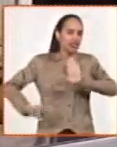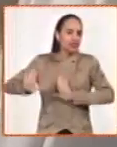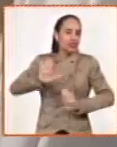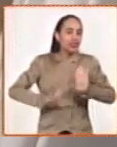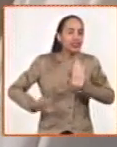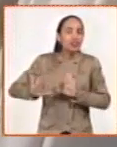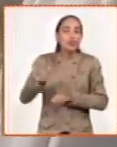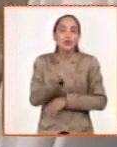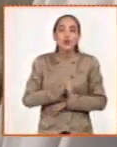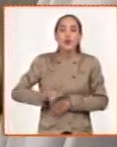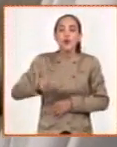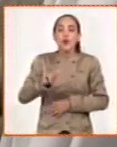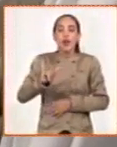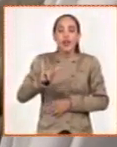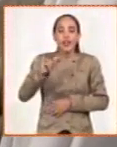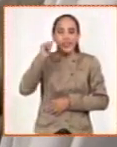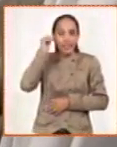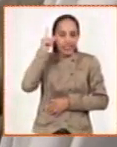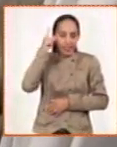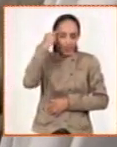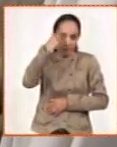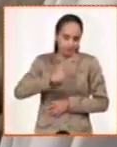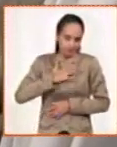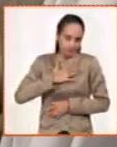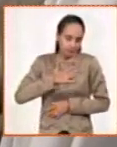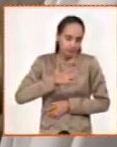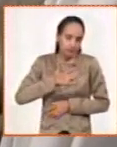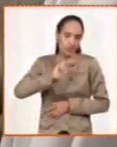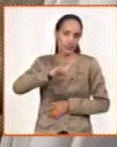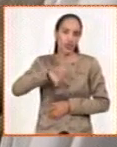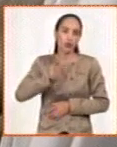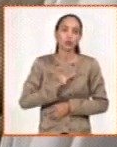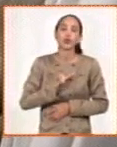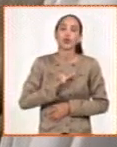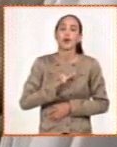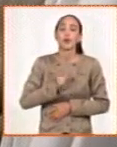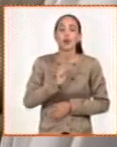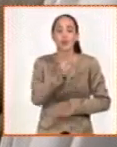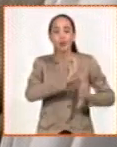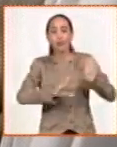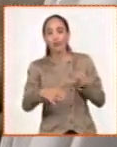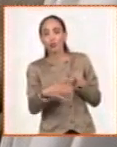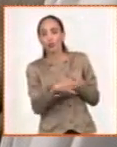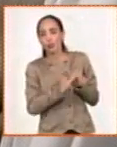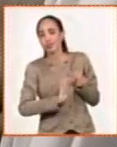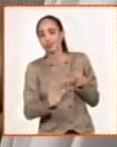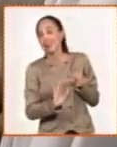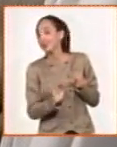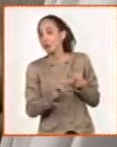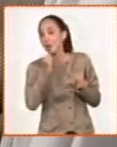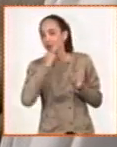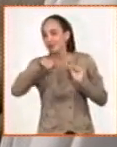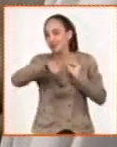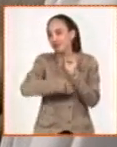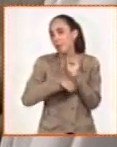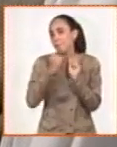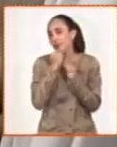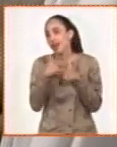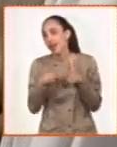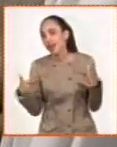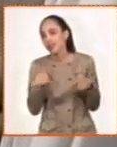visión también humanizadora de la cultura, que iba más allá de defender un grupo en particular, sino una mirada más grande. Es